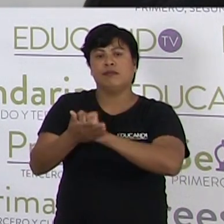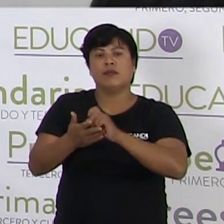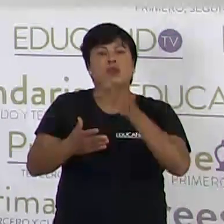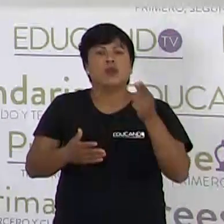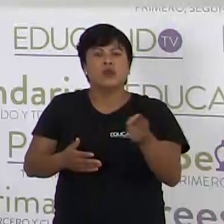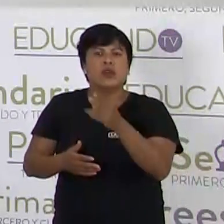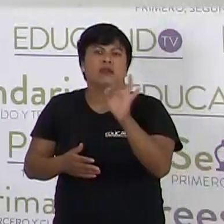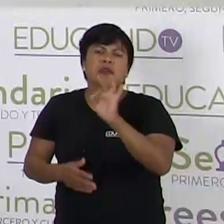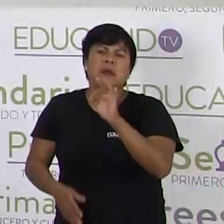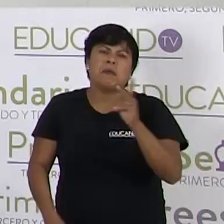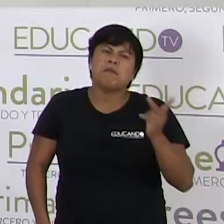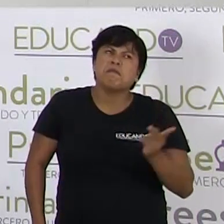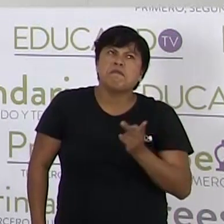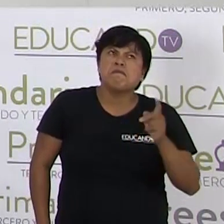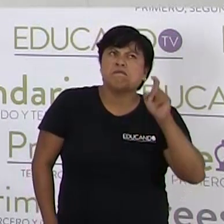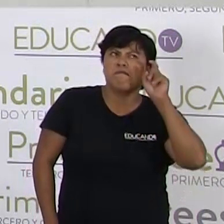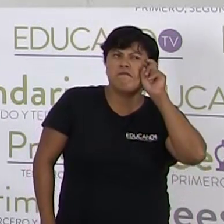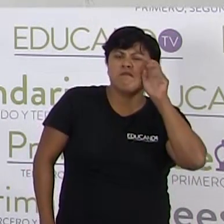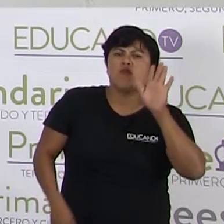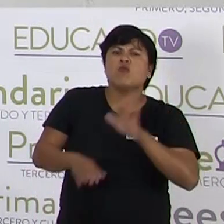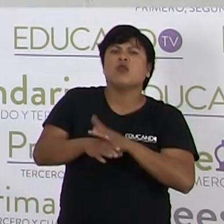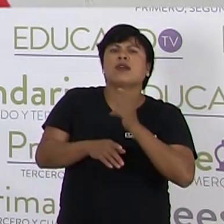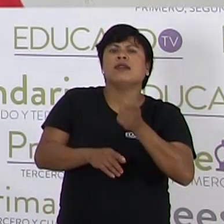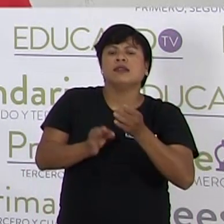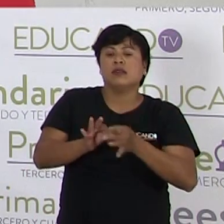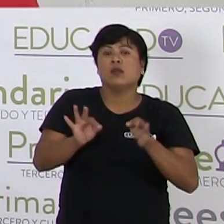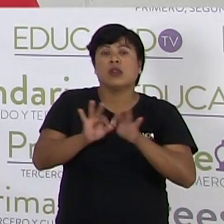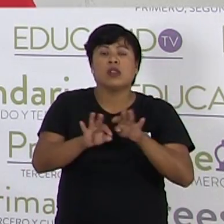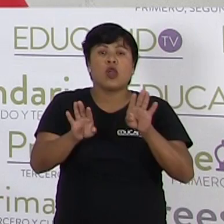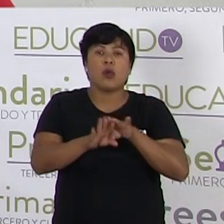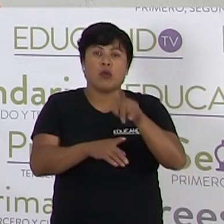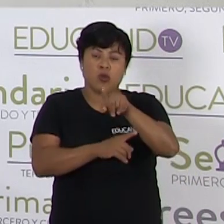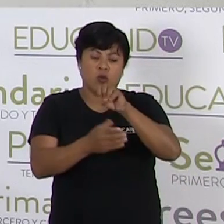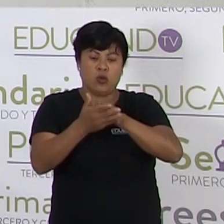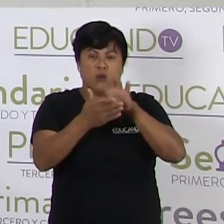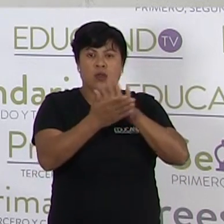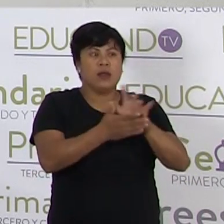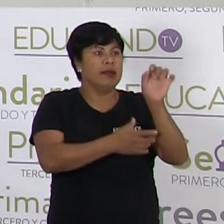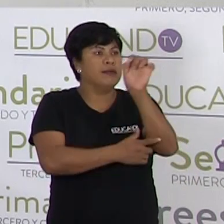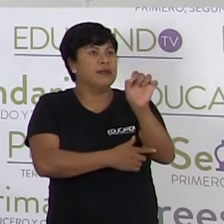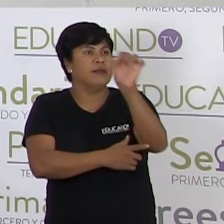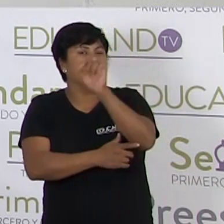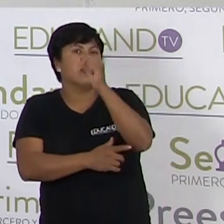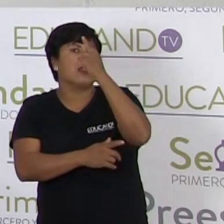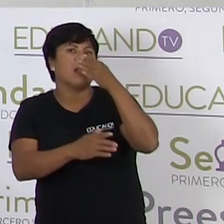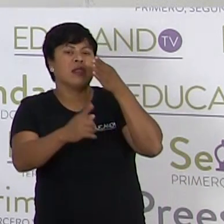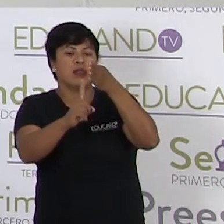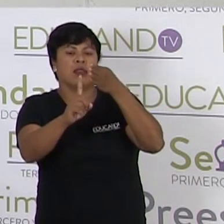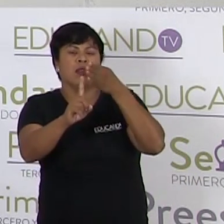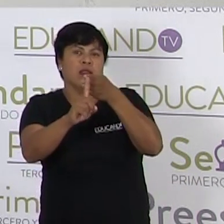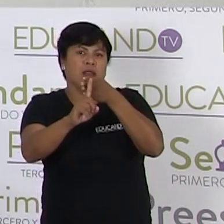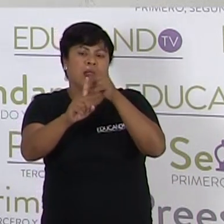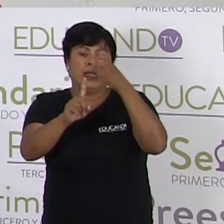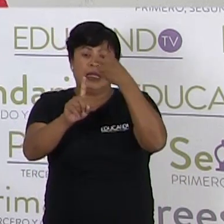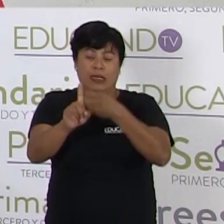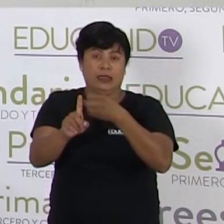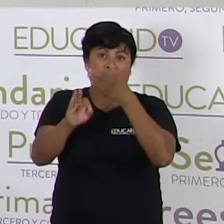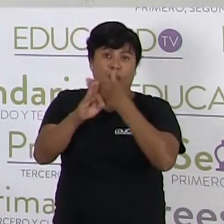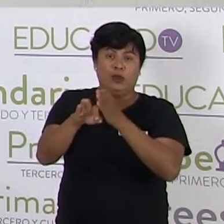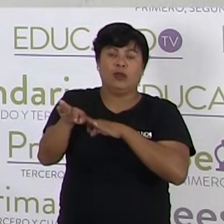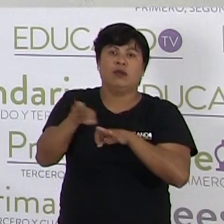Ustedes se preguntarán, ¿por qué es importante definir a quién va dirigido este